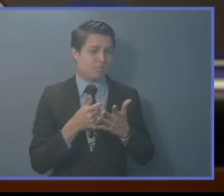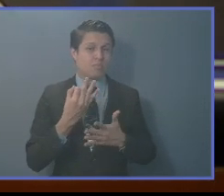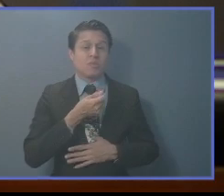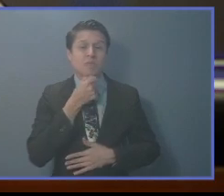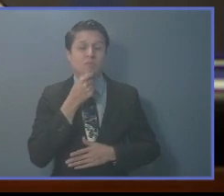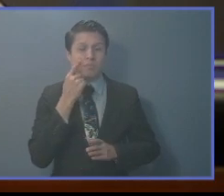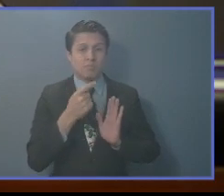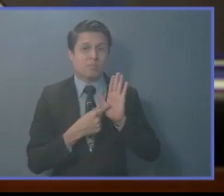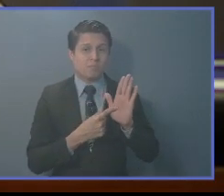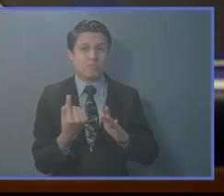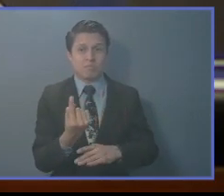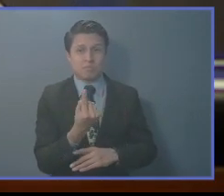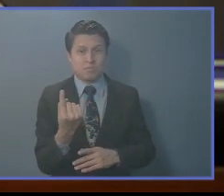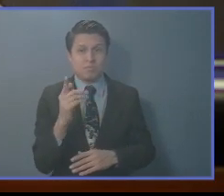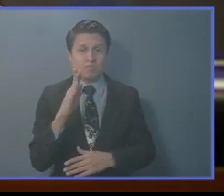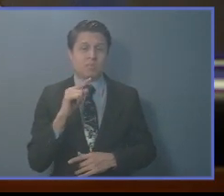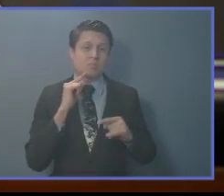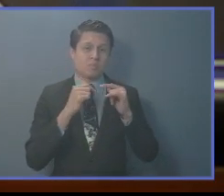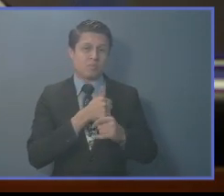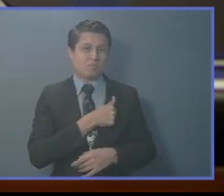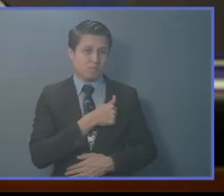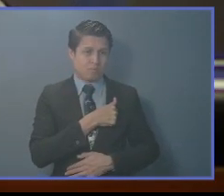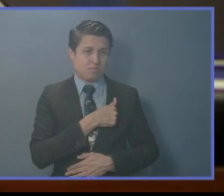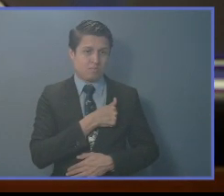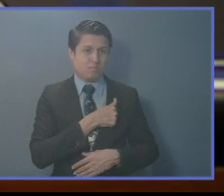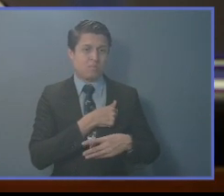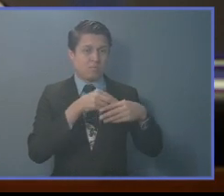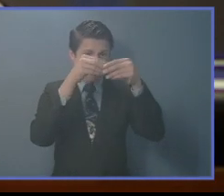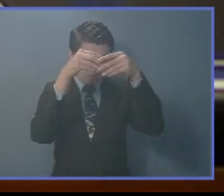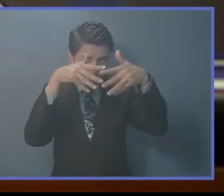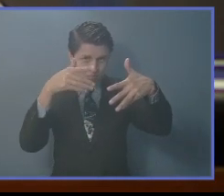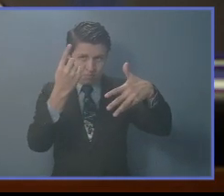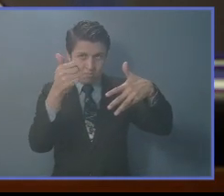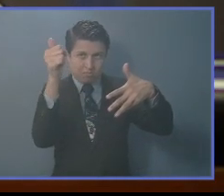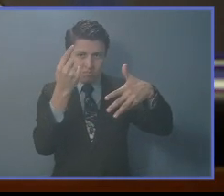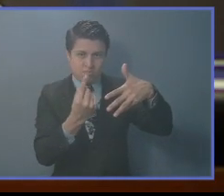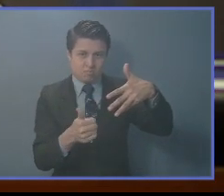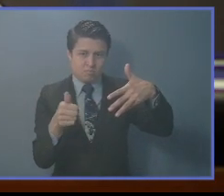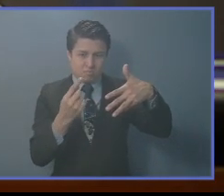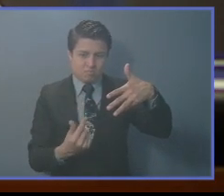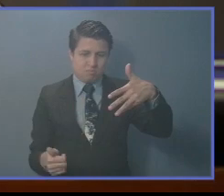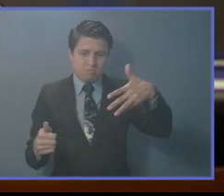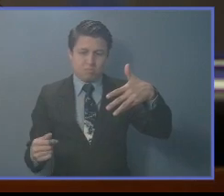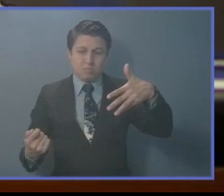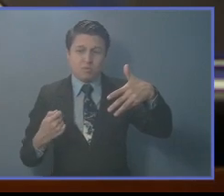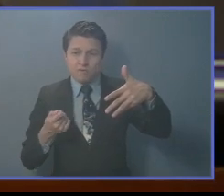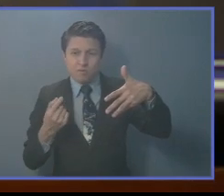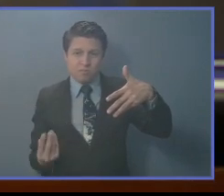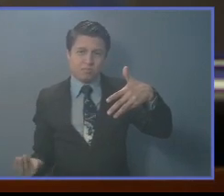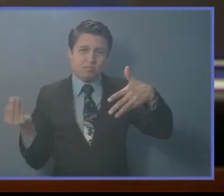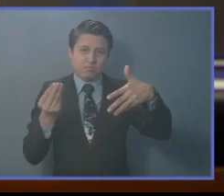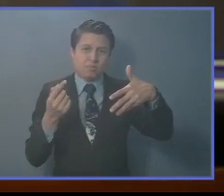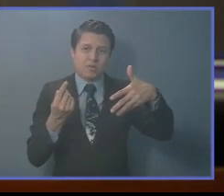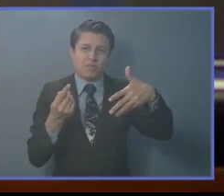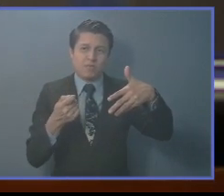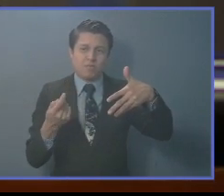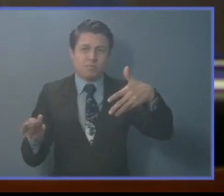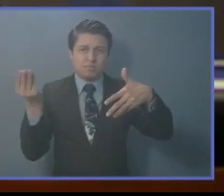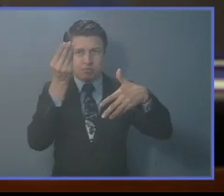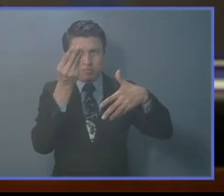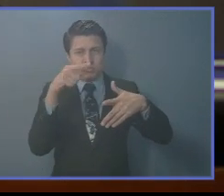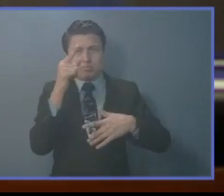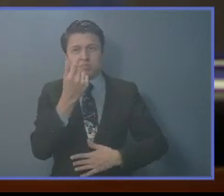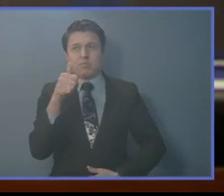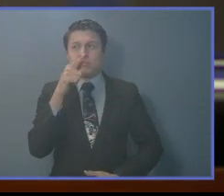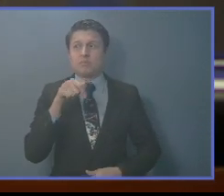tal situación al personal a su cargo. Suspensión de plazos procesales, artículo 24. Suspéndese durante 15 días a partir de la vigencia de